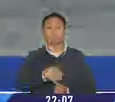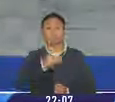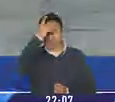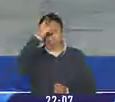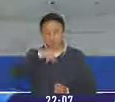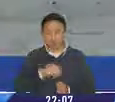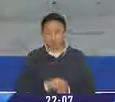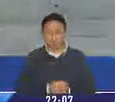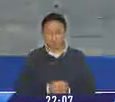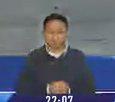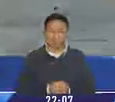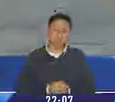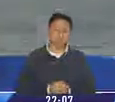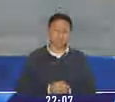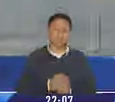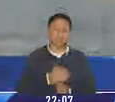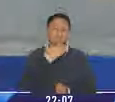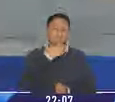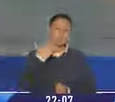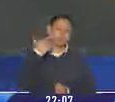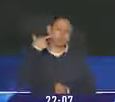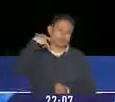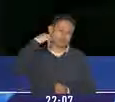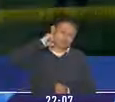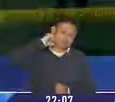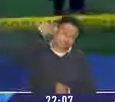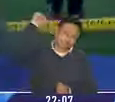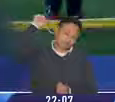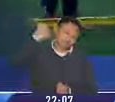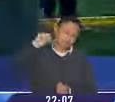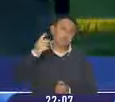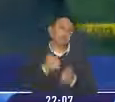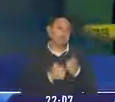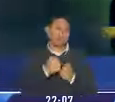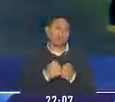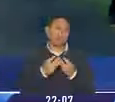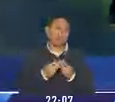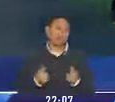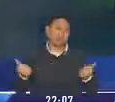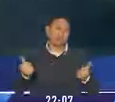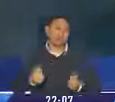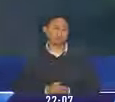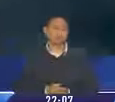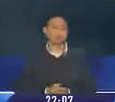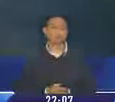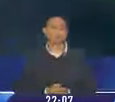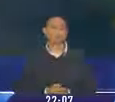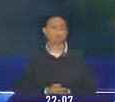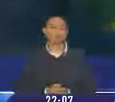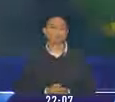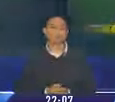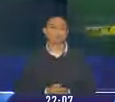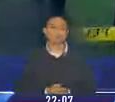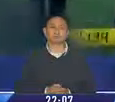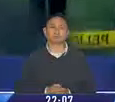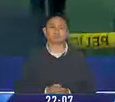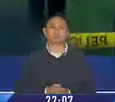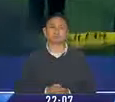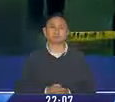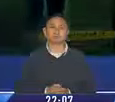seguramente pensó que su autodestrucción era la mejor solución a una vida de sufrimiento.